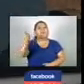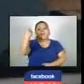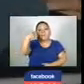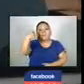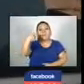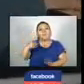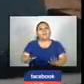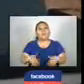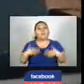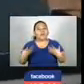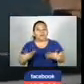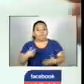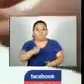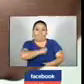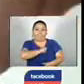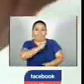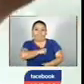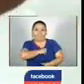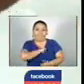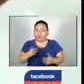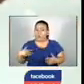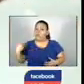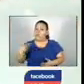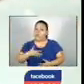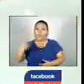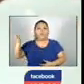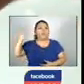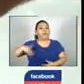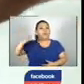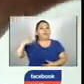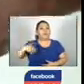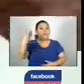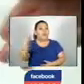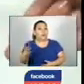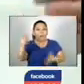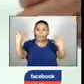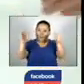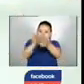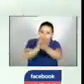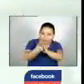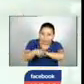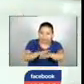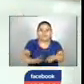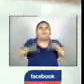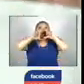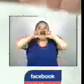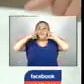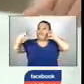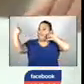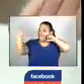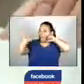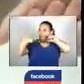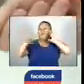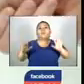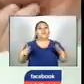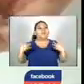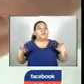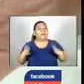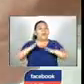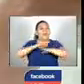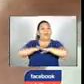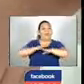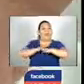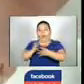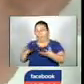recomendaciones, hacerlas nuestras y hacerlas parte de nuestro día a día. Desinfectarnos las manos, utilizar la mascarilla y tratar de evitar